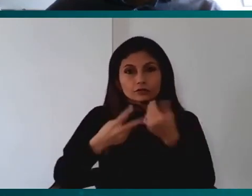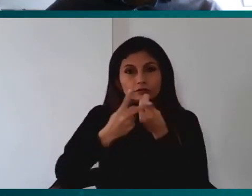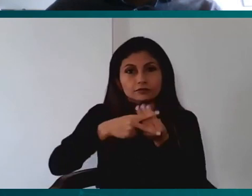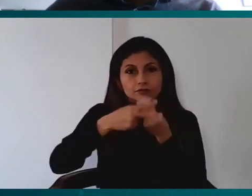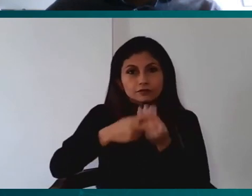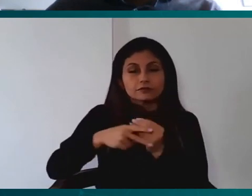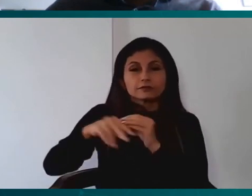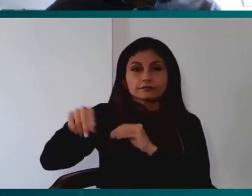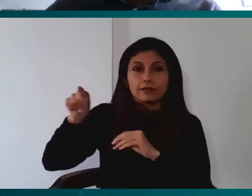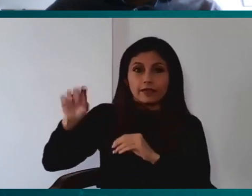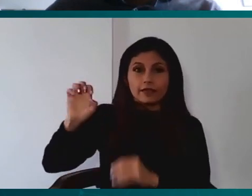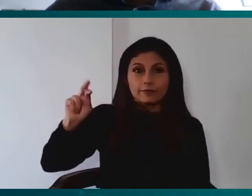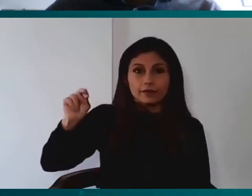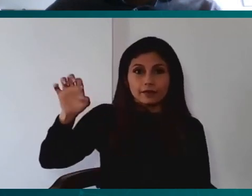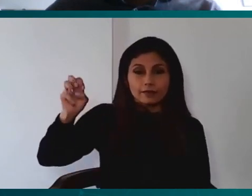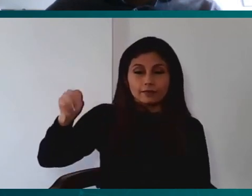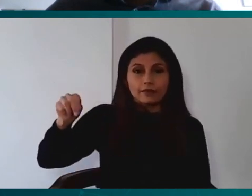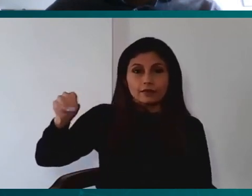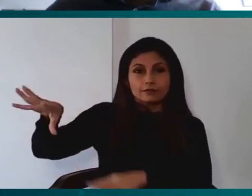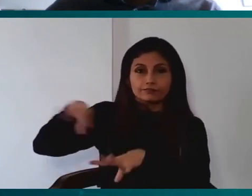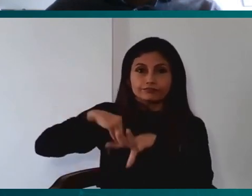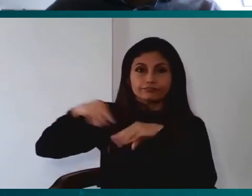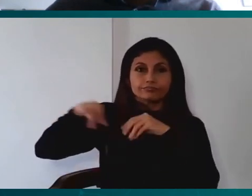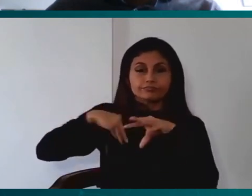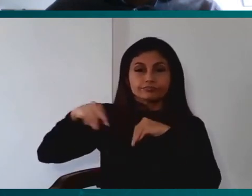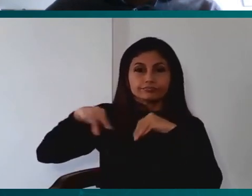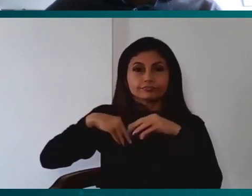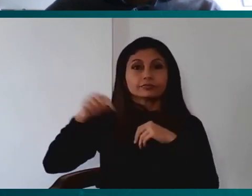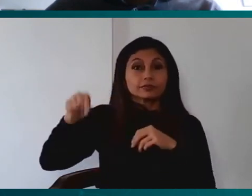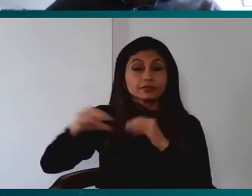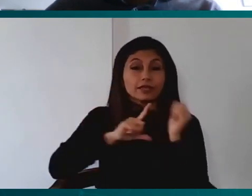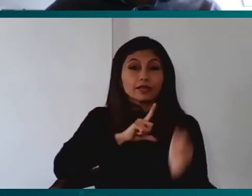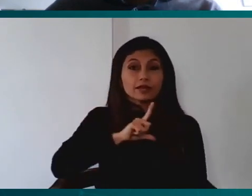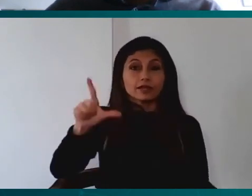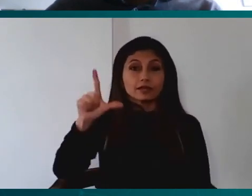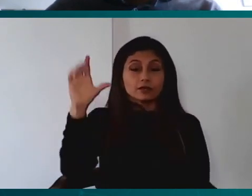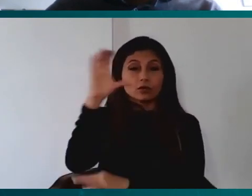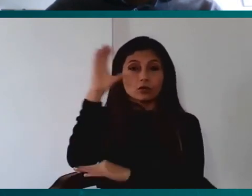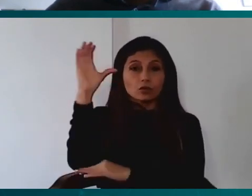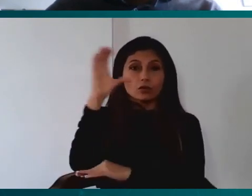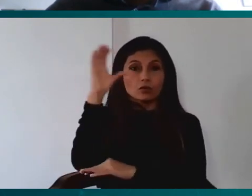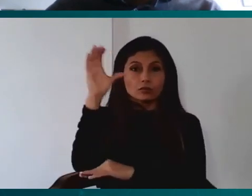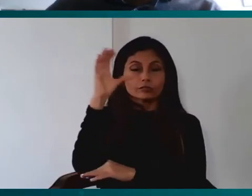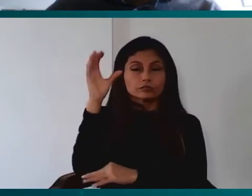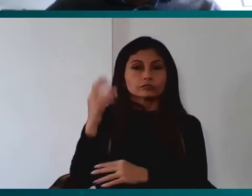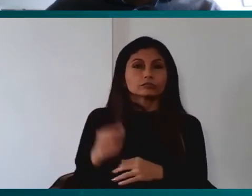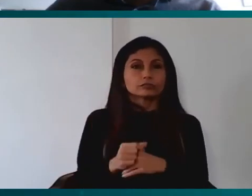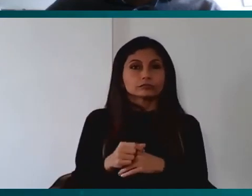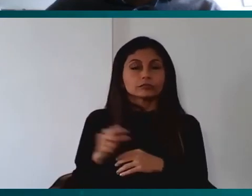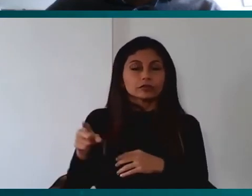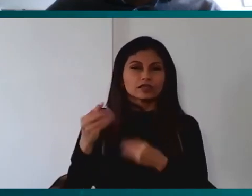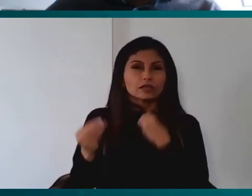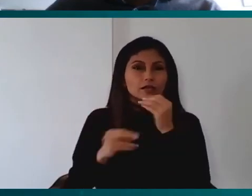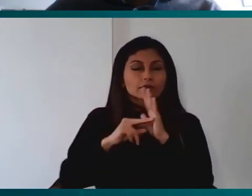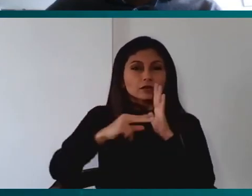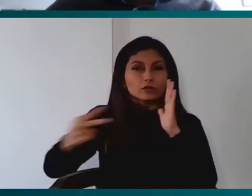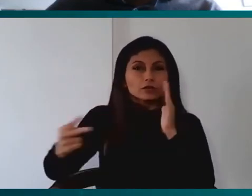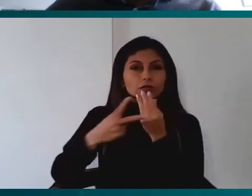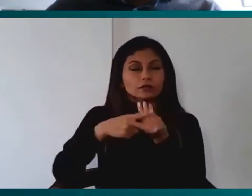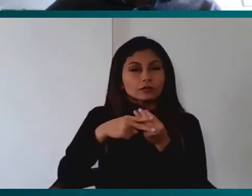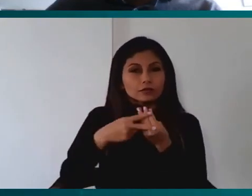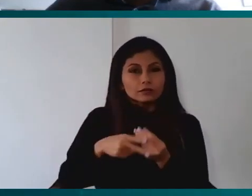empresa líder, yo creo, en Colombia en implementar este tipo